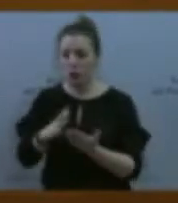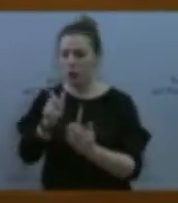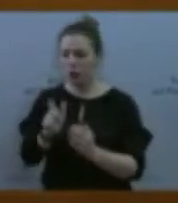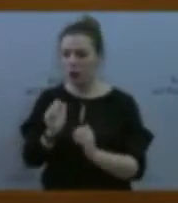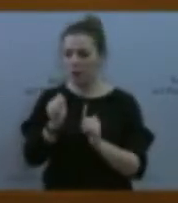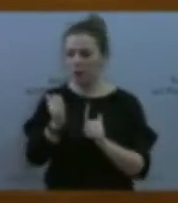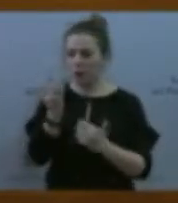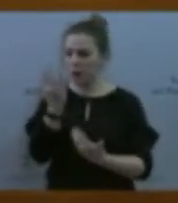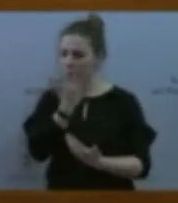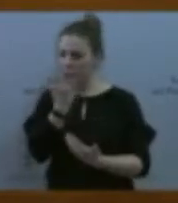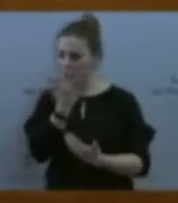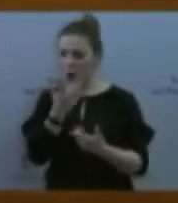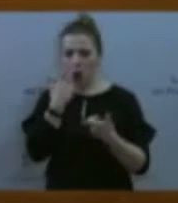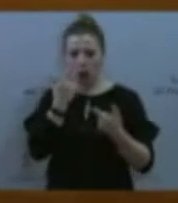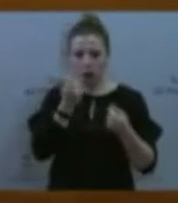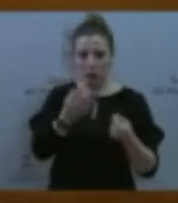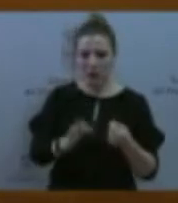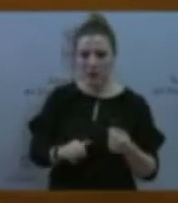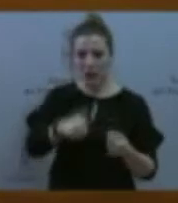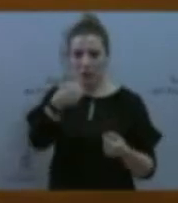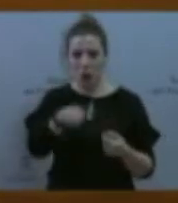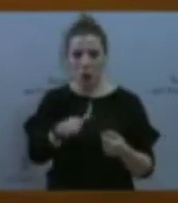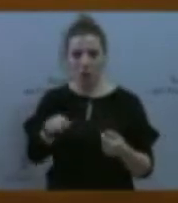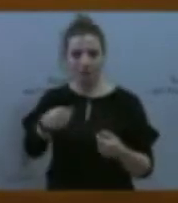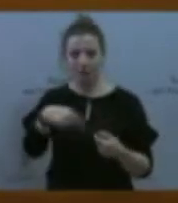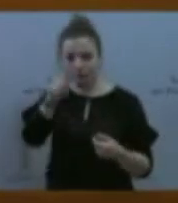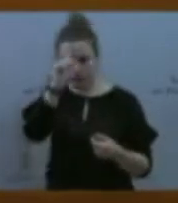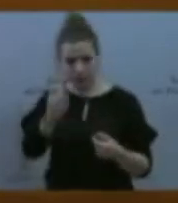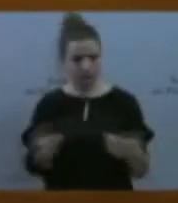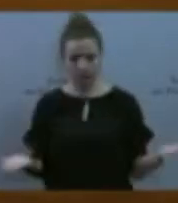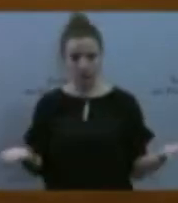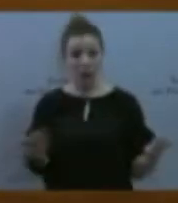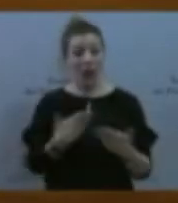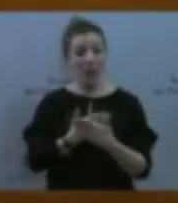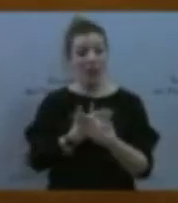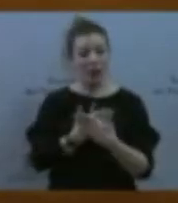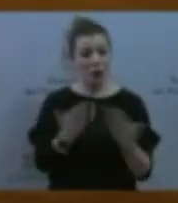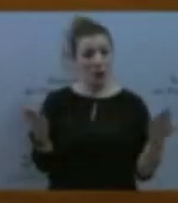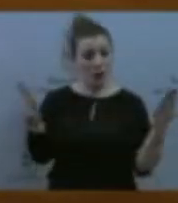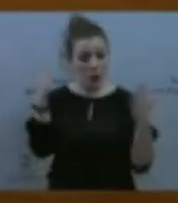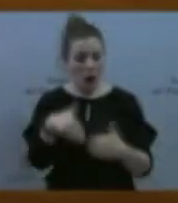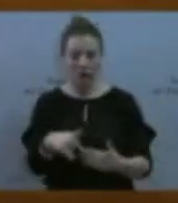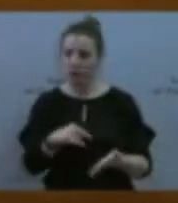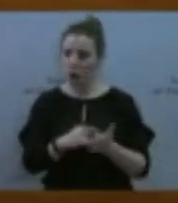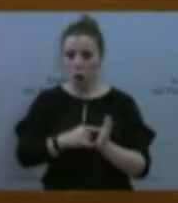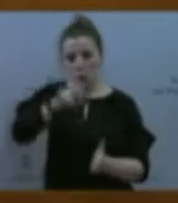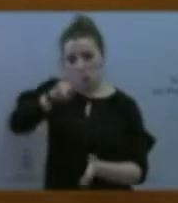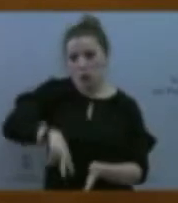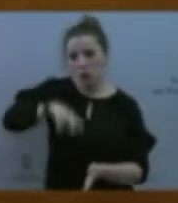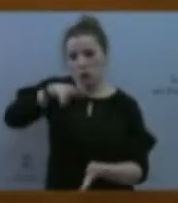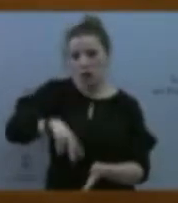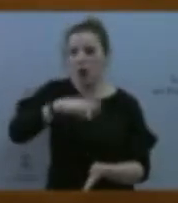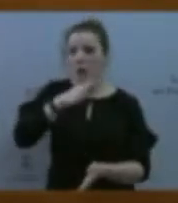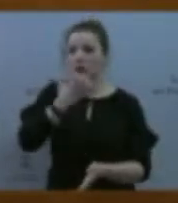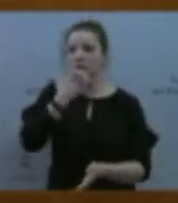a la altura. Esa desconfianza no se resuelve nunca auditando al auditor de manera ilimitada. No